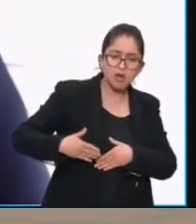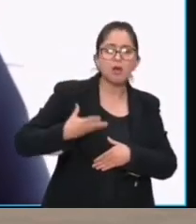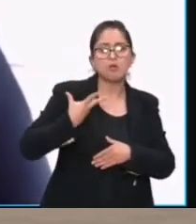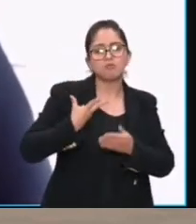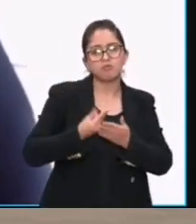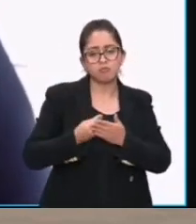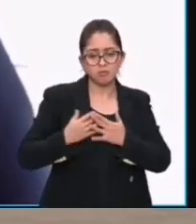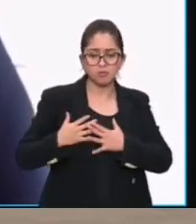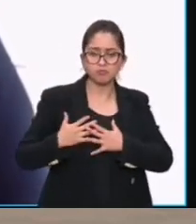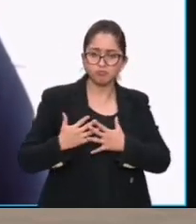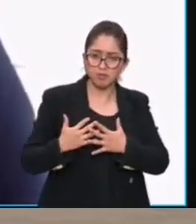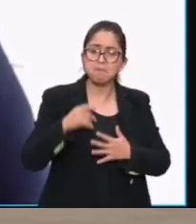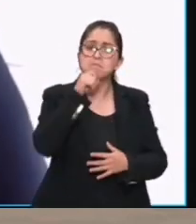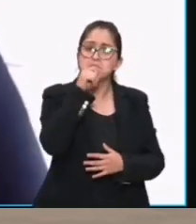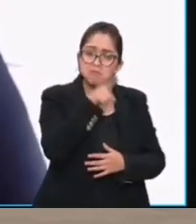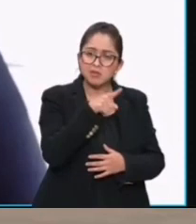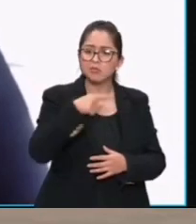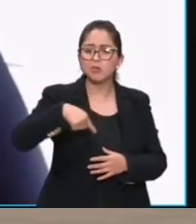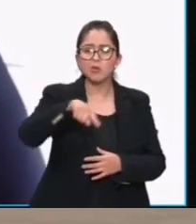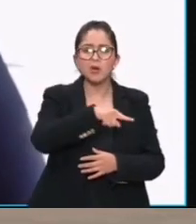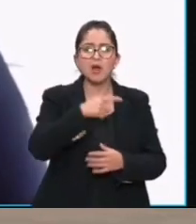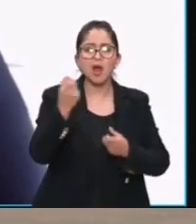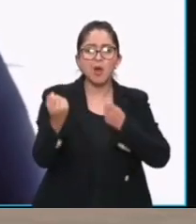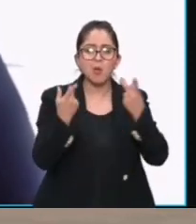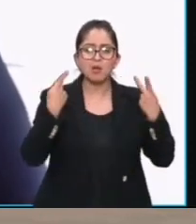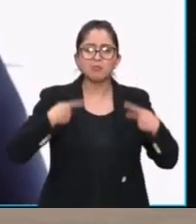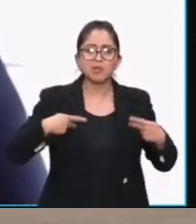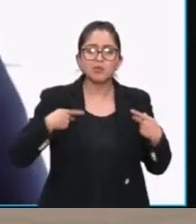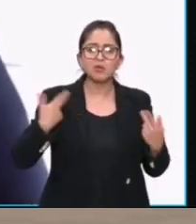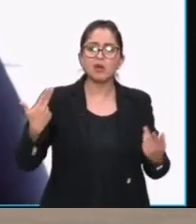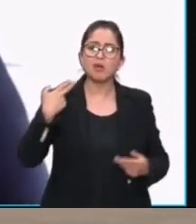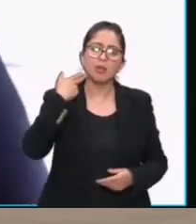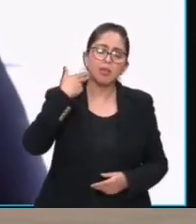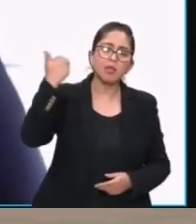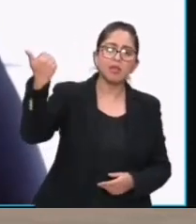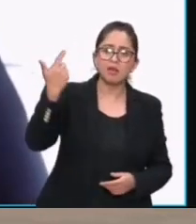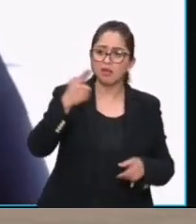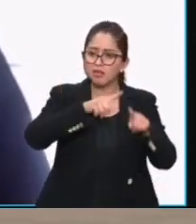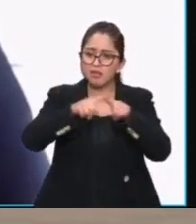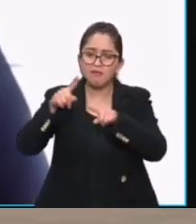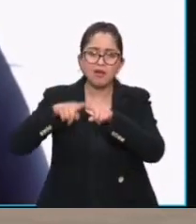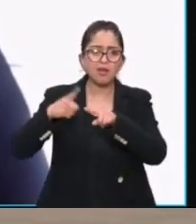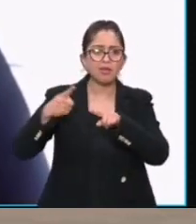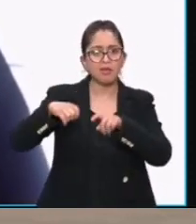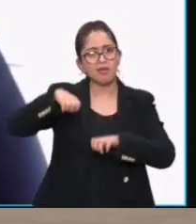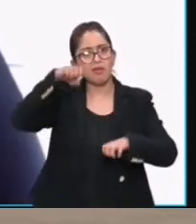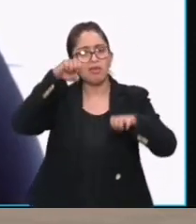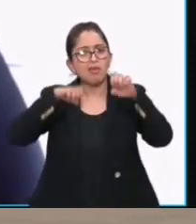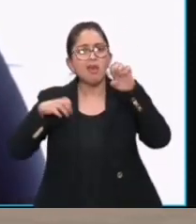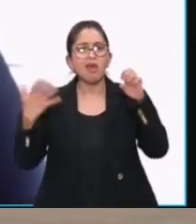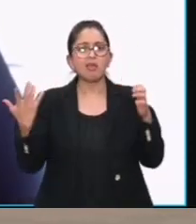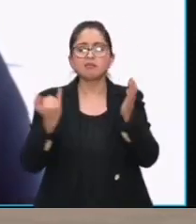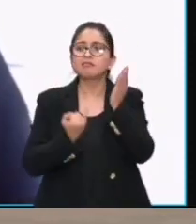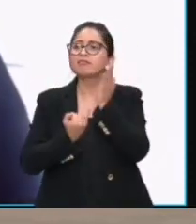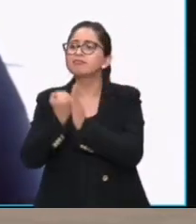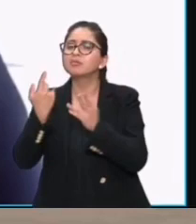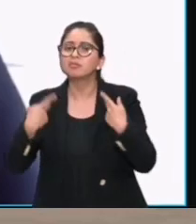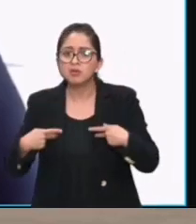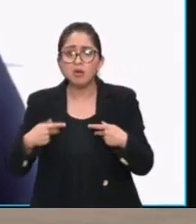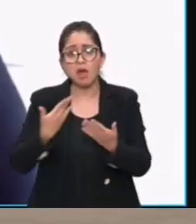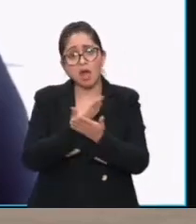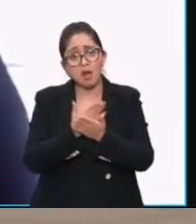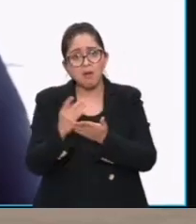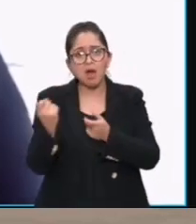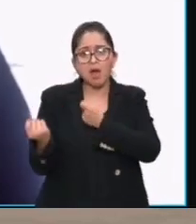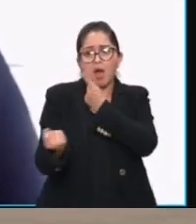suicidio en todos los rangos de edad, pero sobre todo no olvidar lo que está pasando ahorita con el aislamiento y el hacinamiento que se tiene